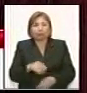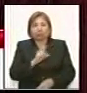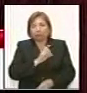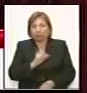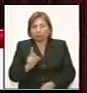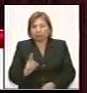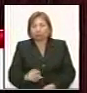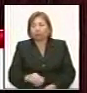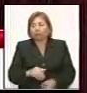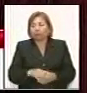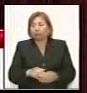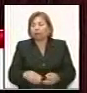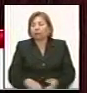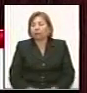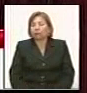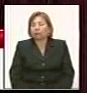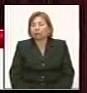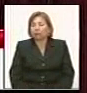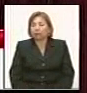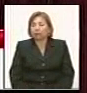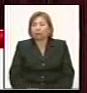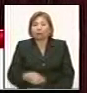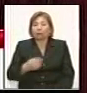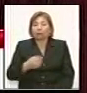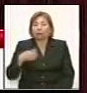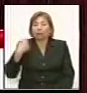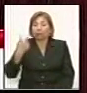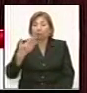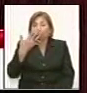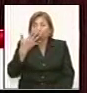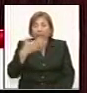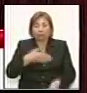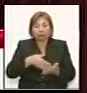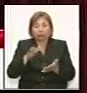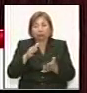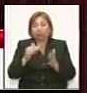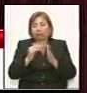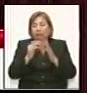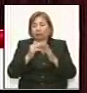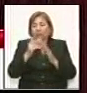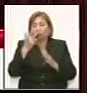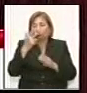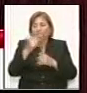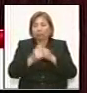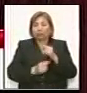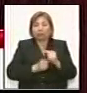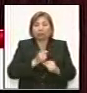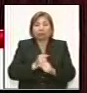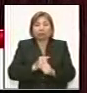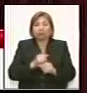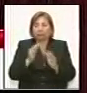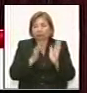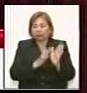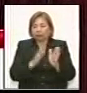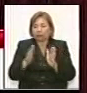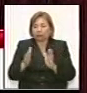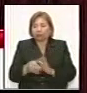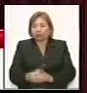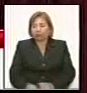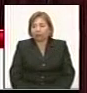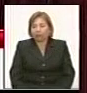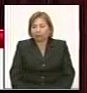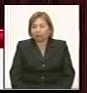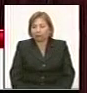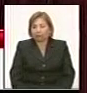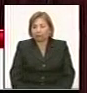no reelección de los congresistas. Yo, por ejemplo, después de 5 periodos me voy a mi casa dentro de 3 años. Entonces ya estoy haciendo planes